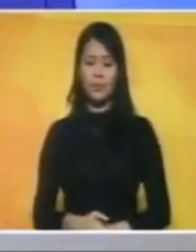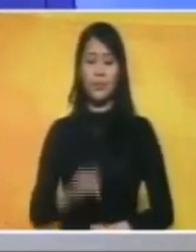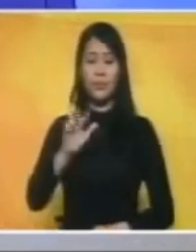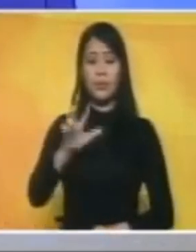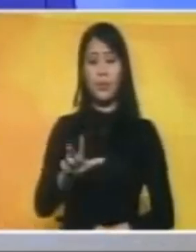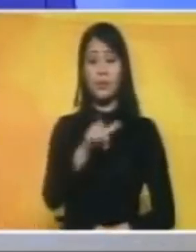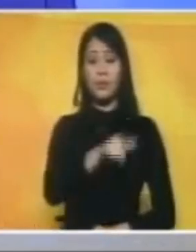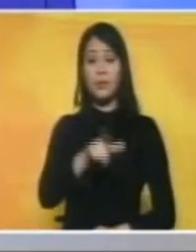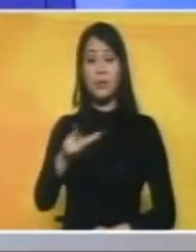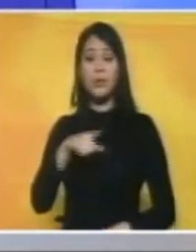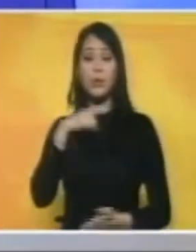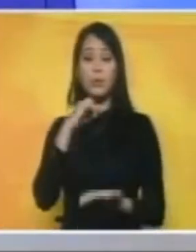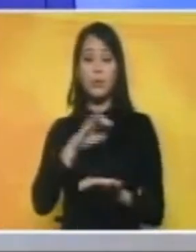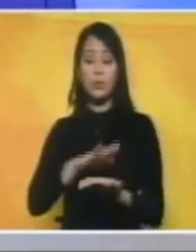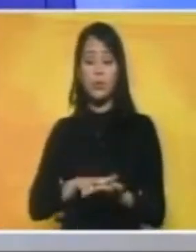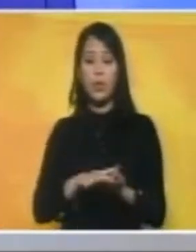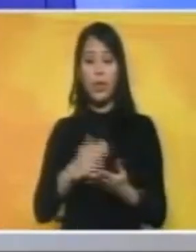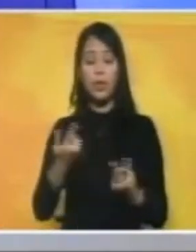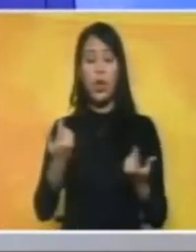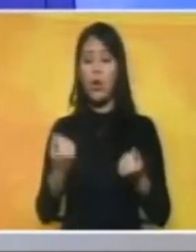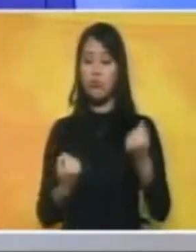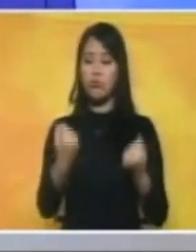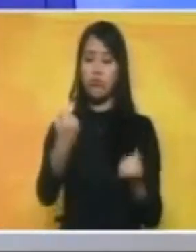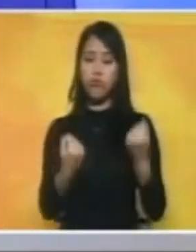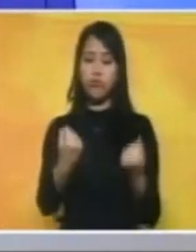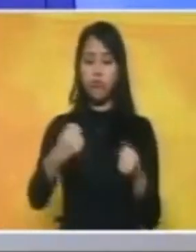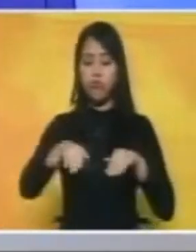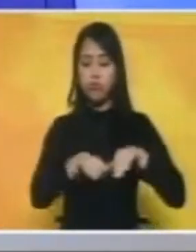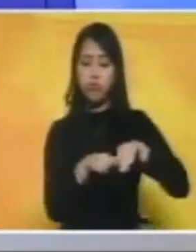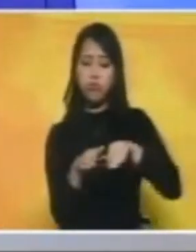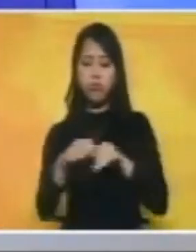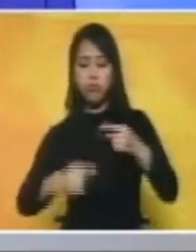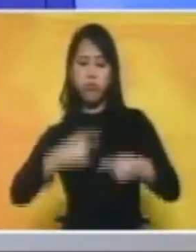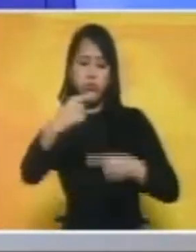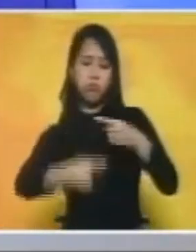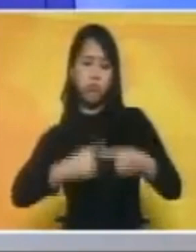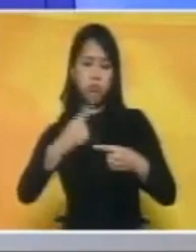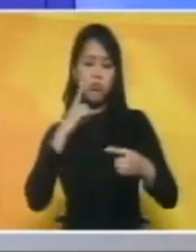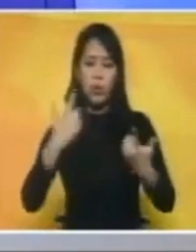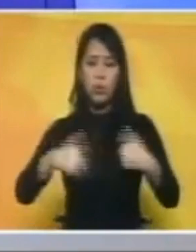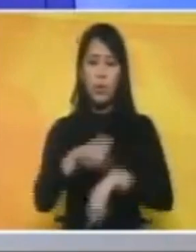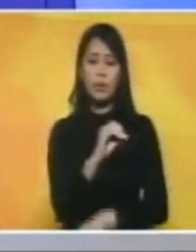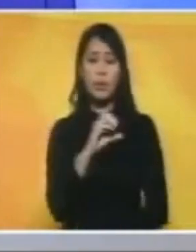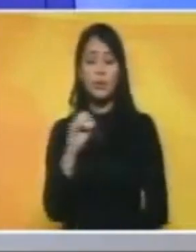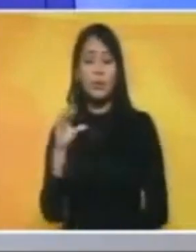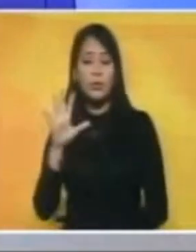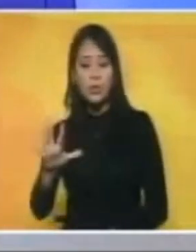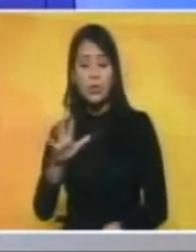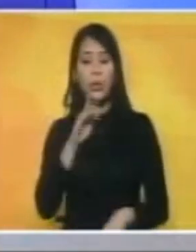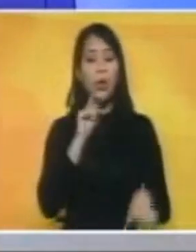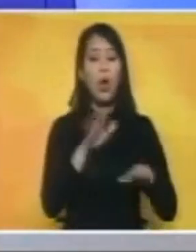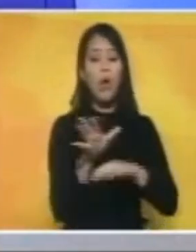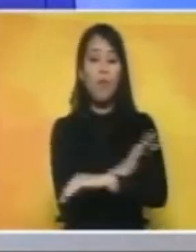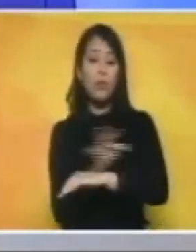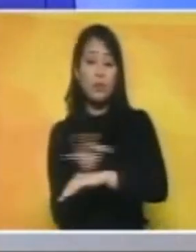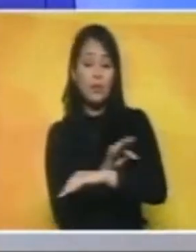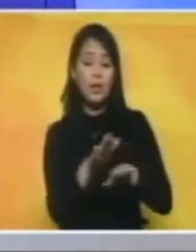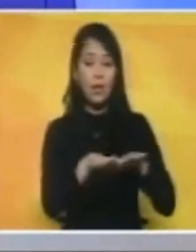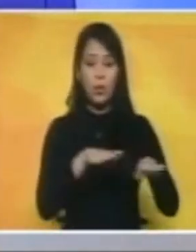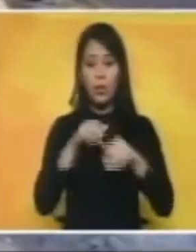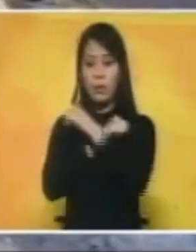Tres personas perdieron la vida en un accidente de tránsito ocurrido en la troncal 05, cerca del límite entre Cojedes y